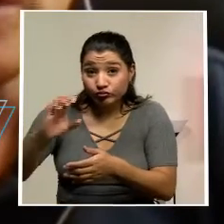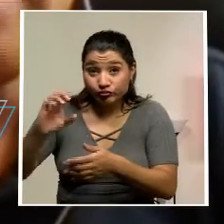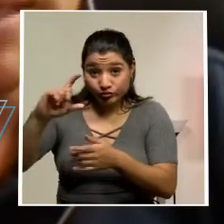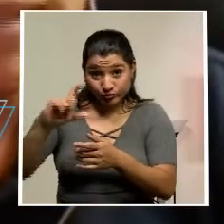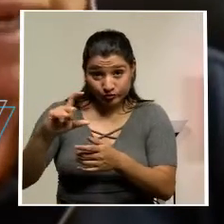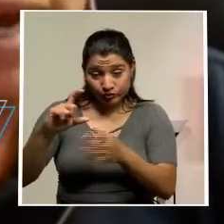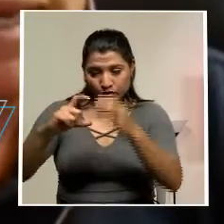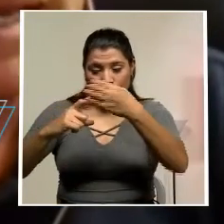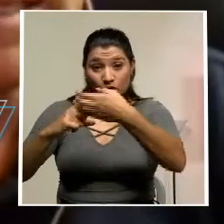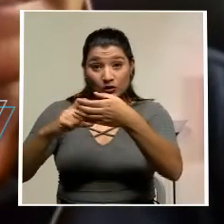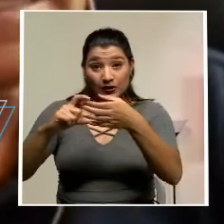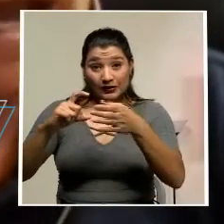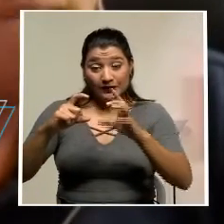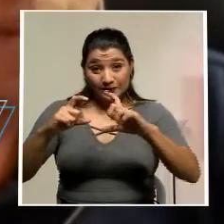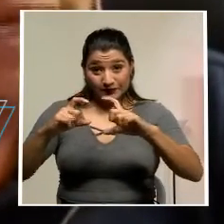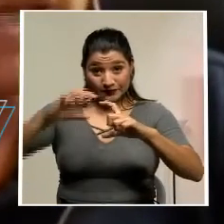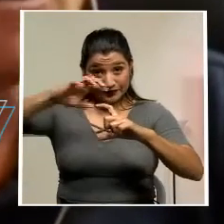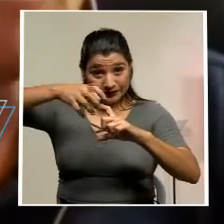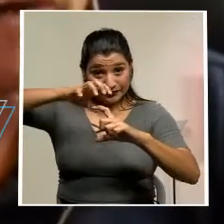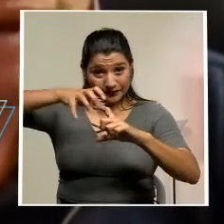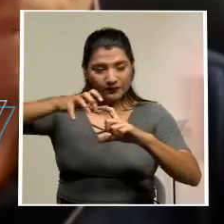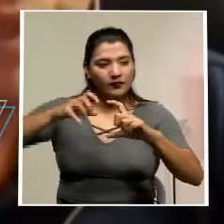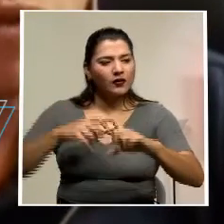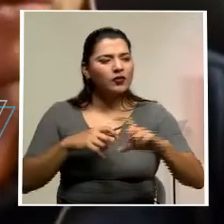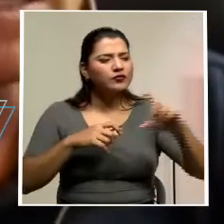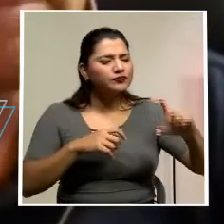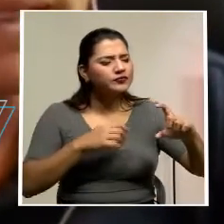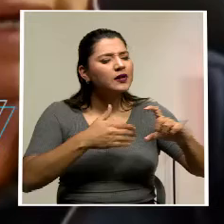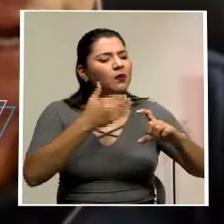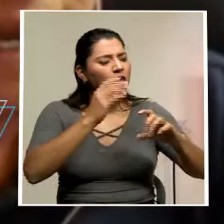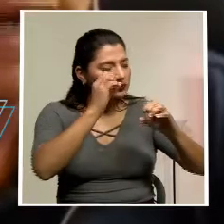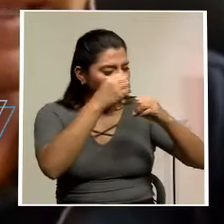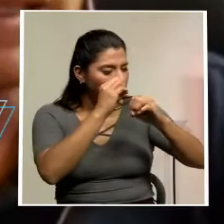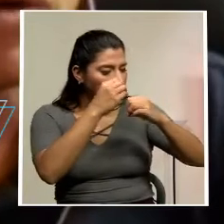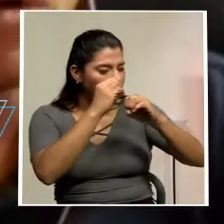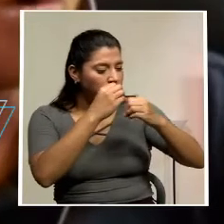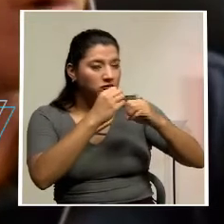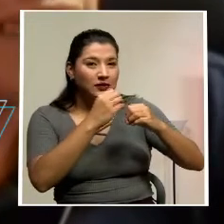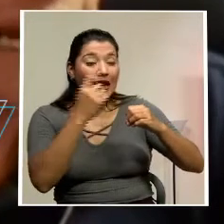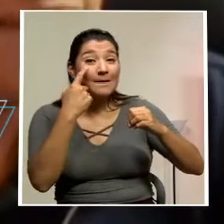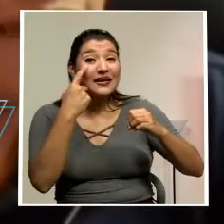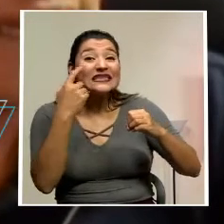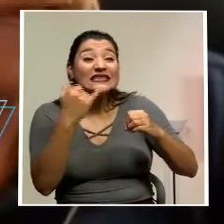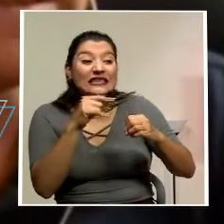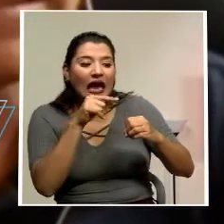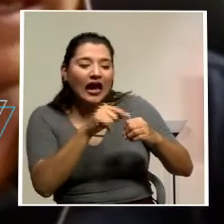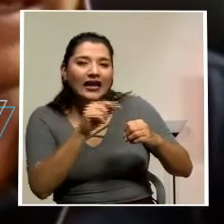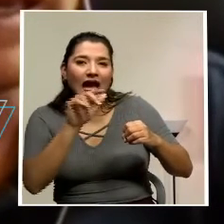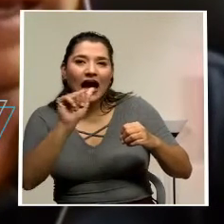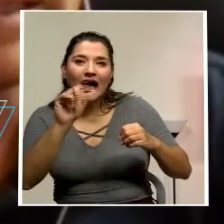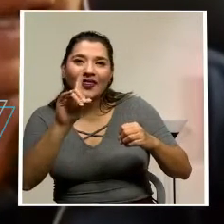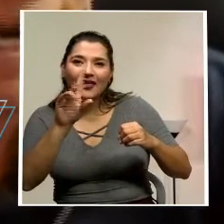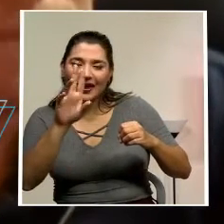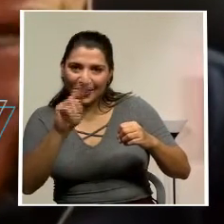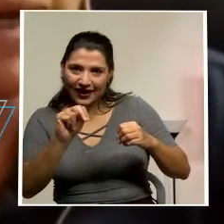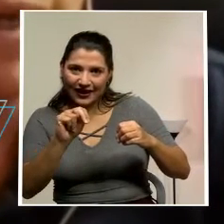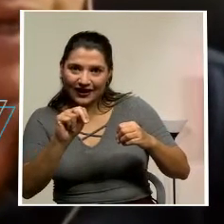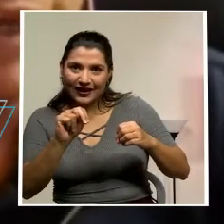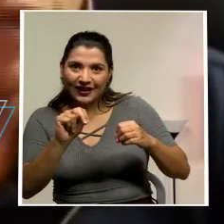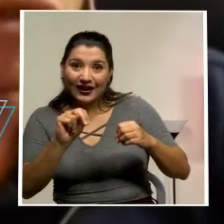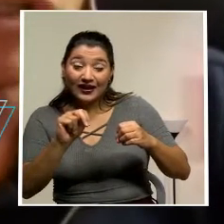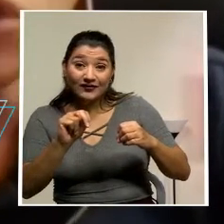tratando de investigar es si hay pequeños fragmentos del material genético o del ADN del